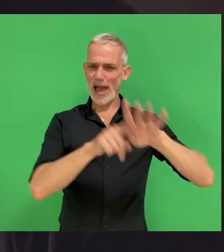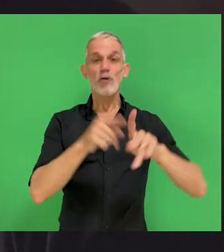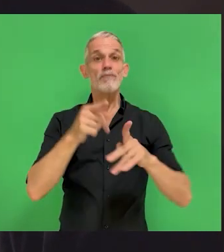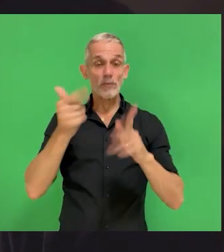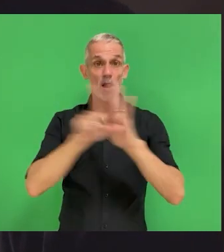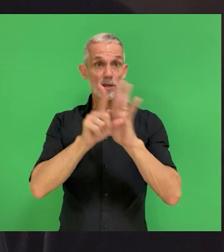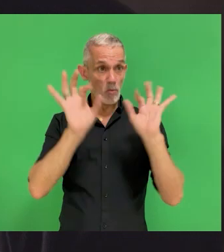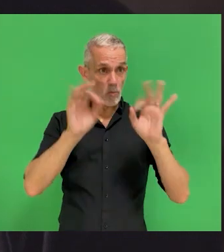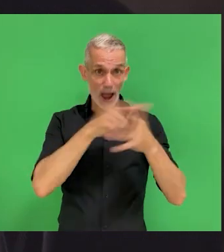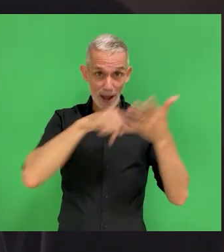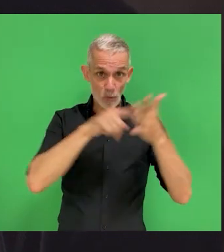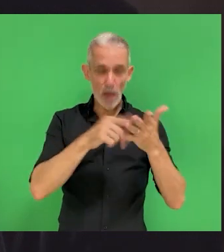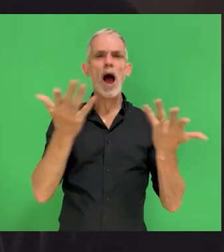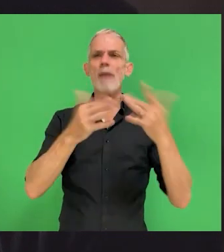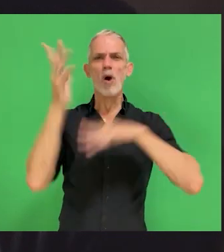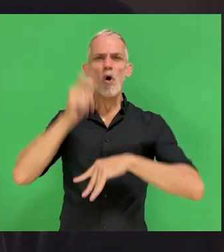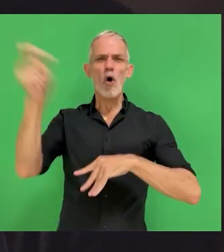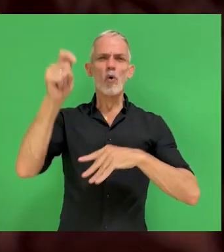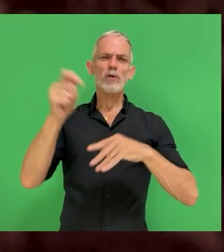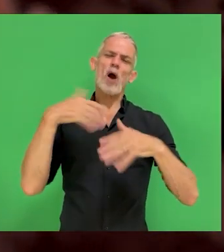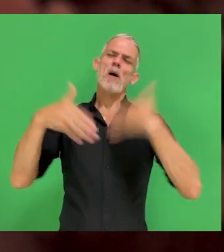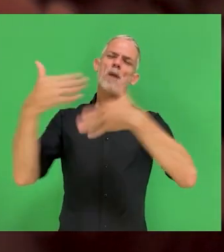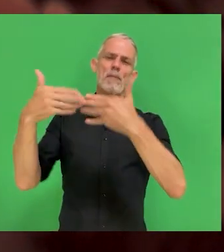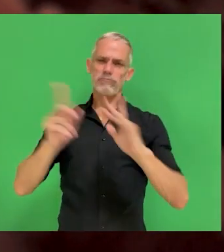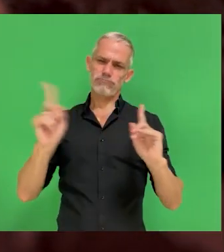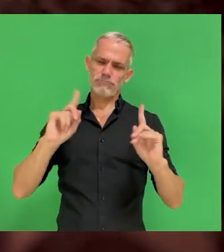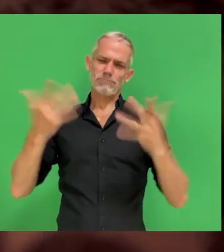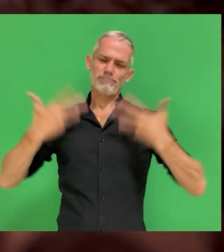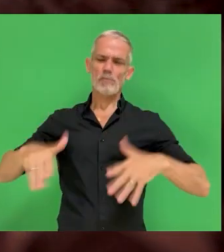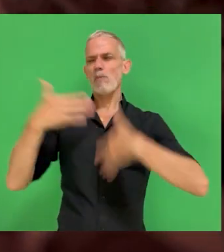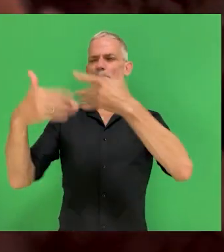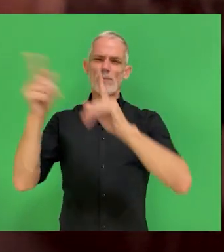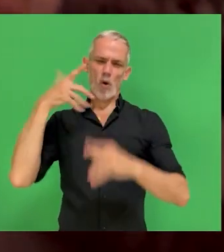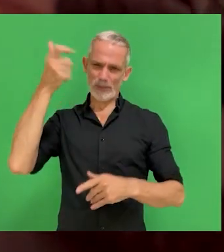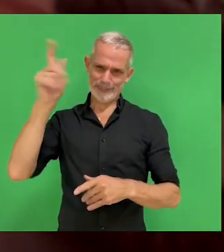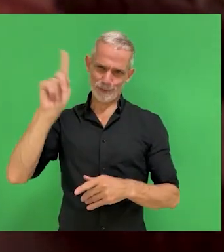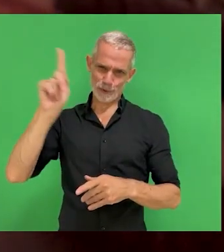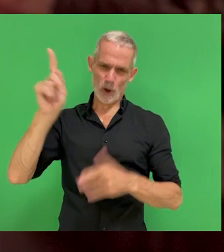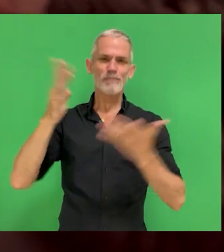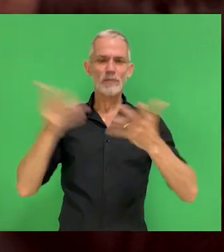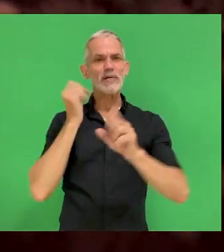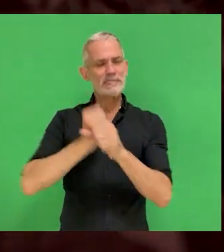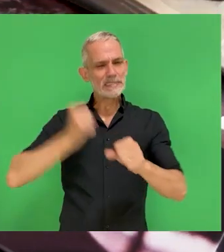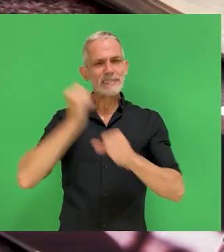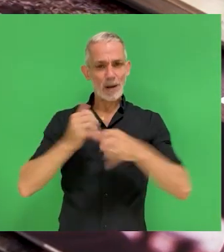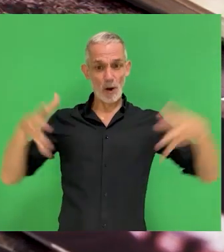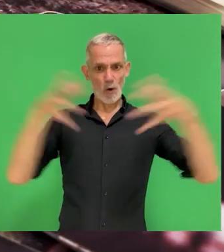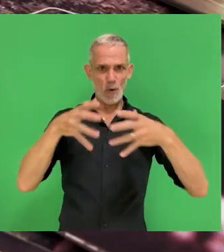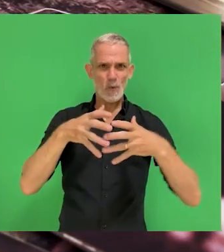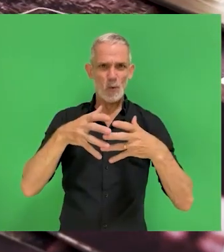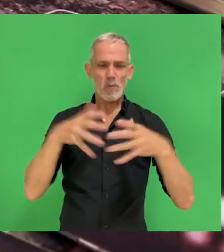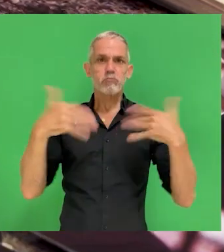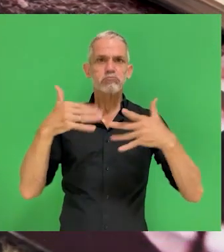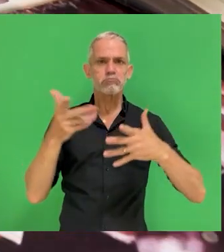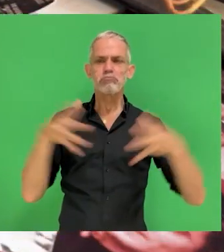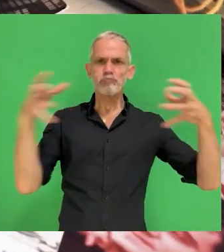se habilitó, no es que los juicios empezaron a suceder así como espontáneamente. No, y fue realmente un trabajo colectivo muy impresionante, ¿no?